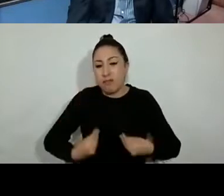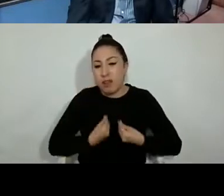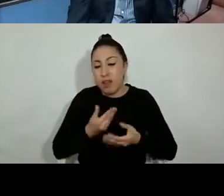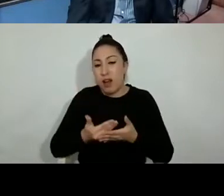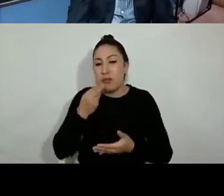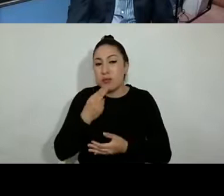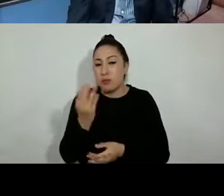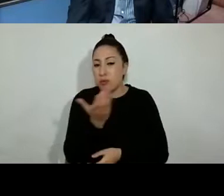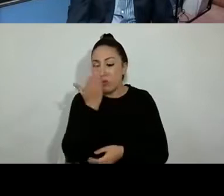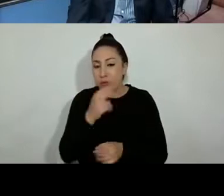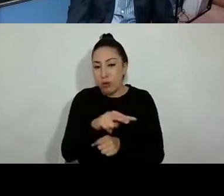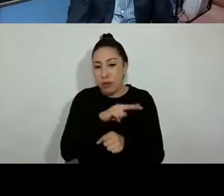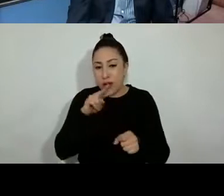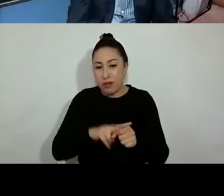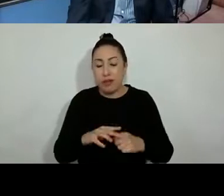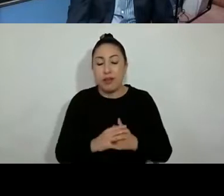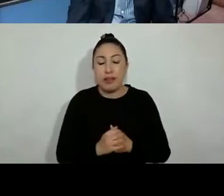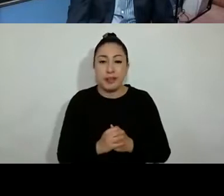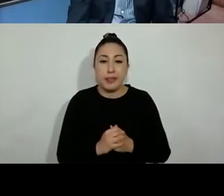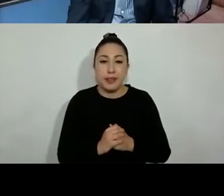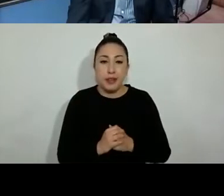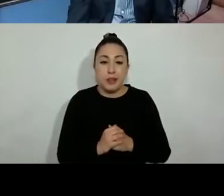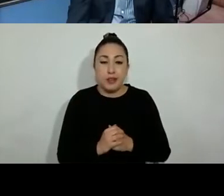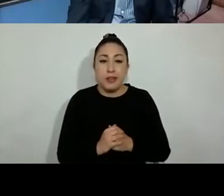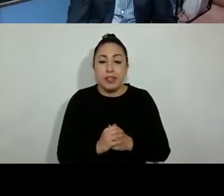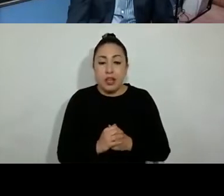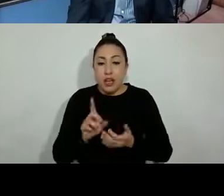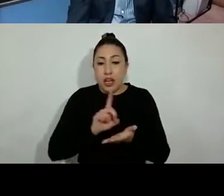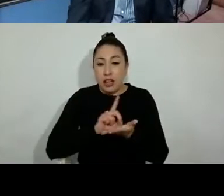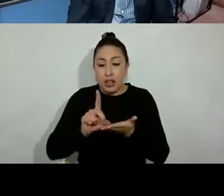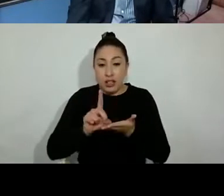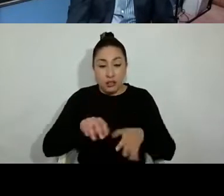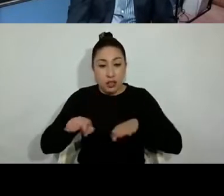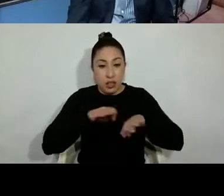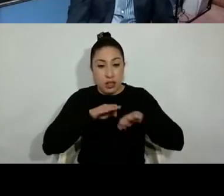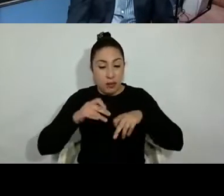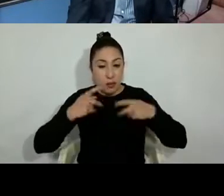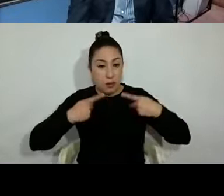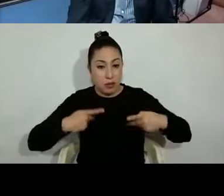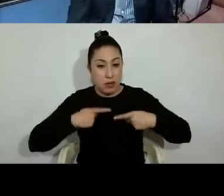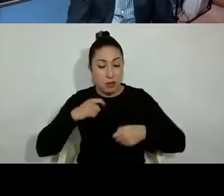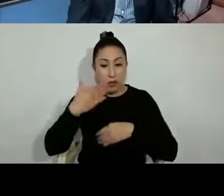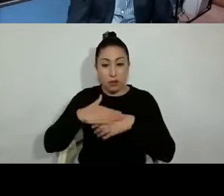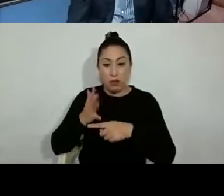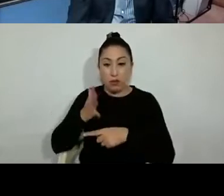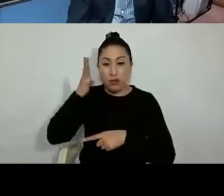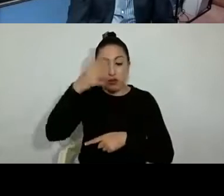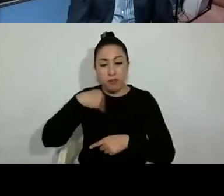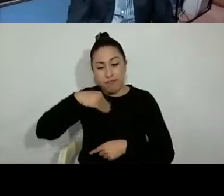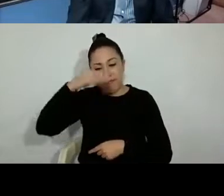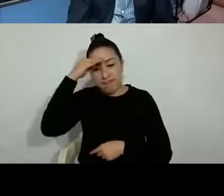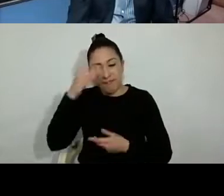¿Qué es lo que veo como derecho laboral del futuro, como sindicatos del